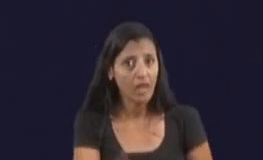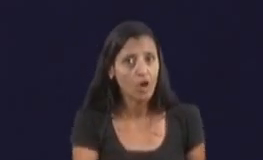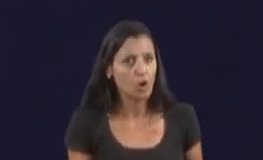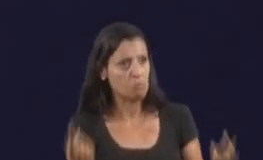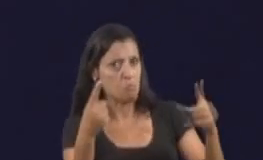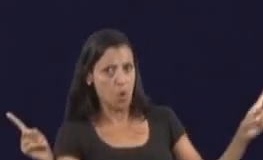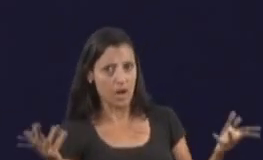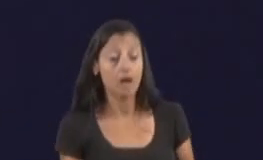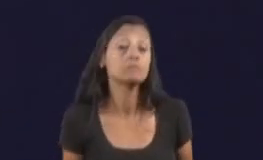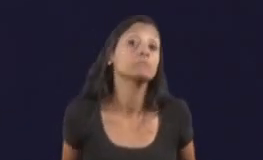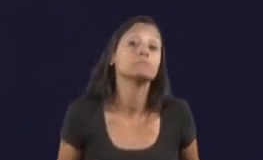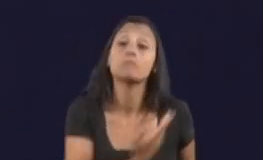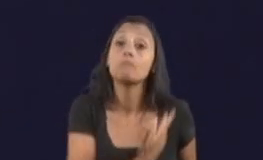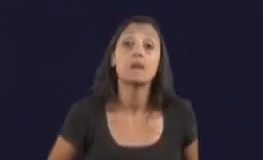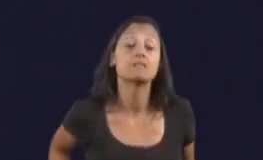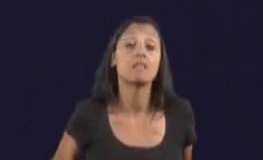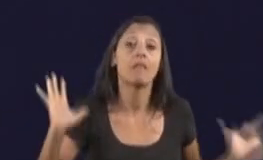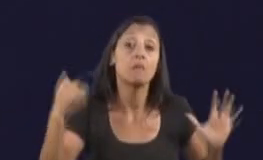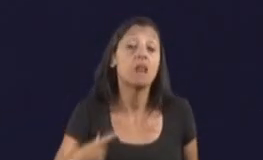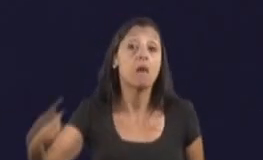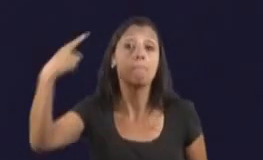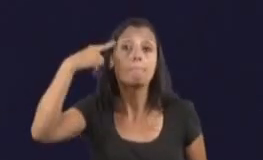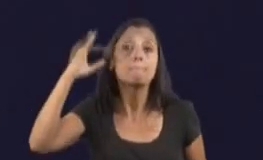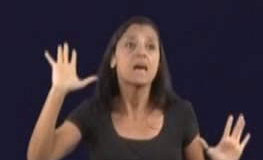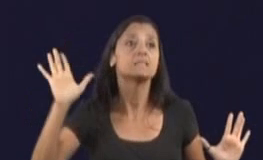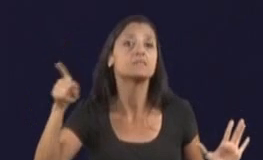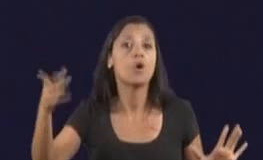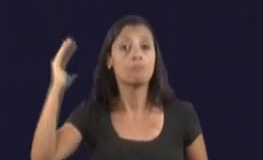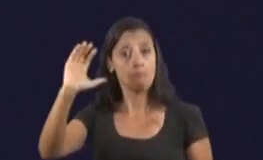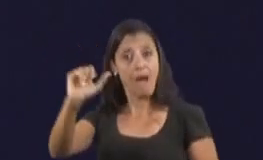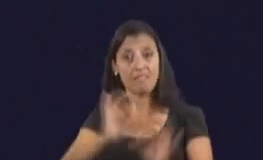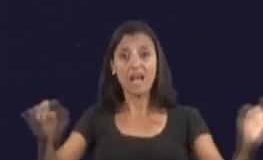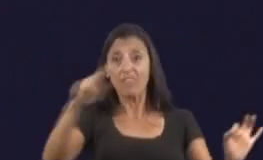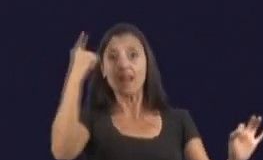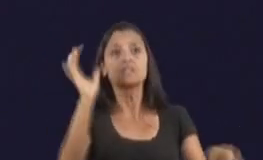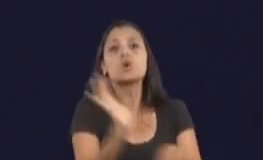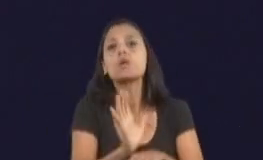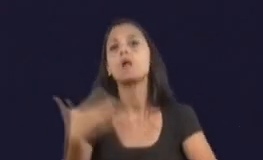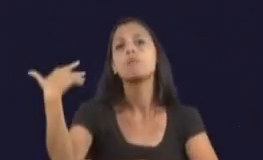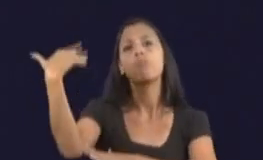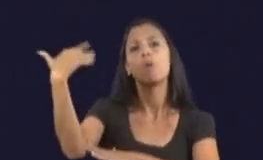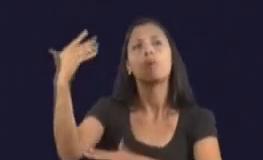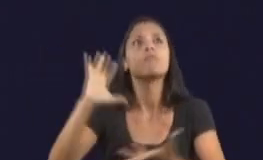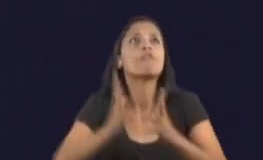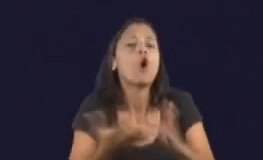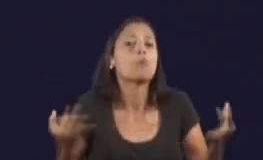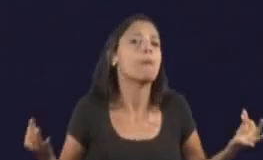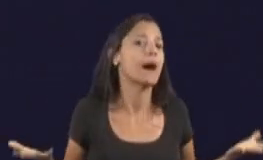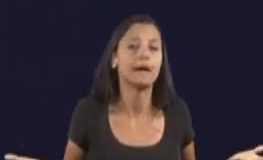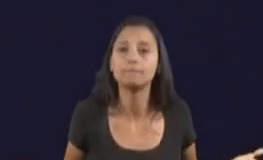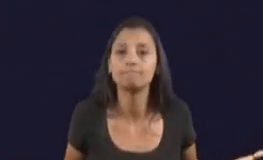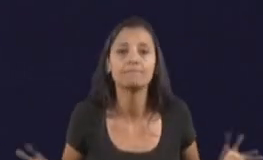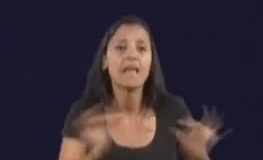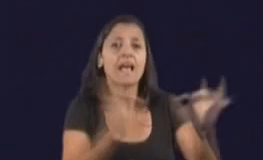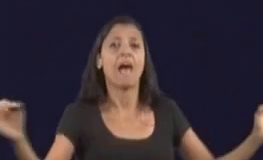el presidente consideró que eso tenía que estar en el marco de lo que es estrictamente